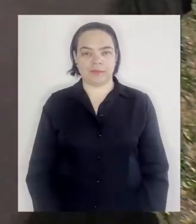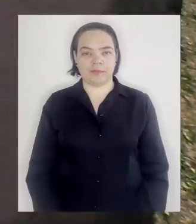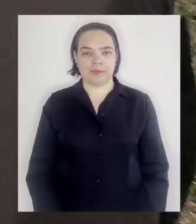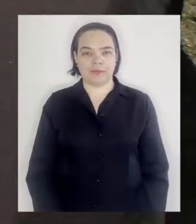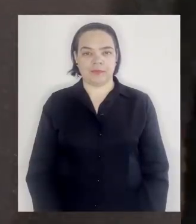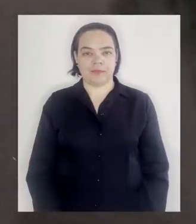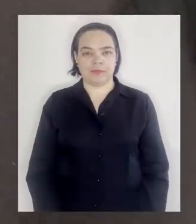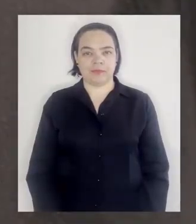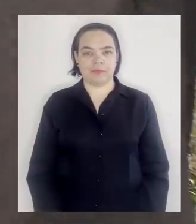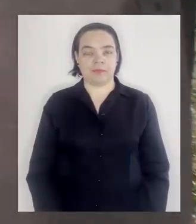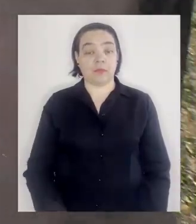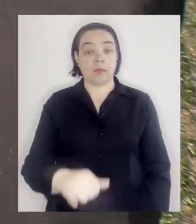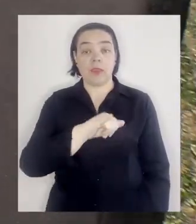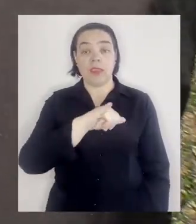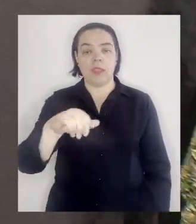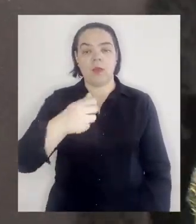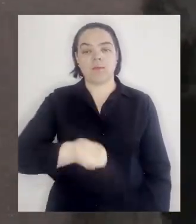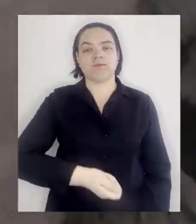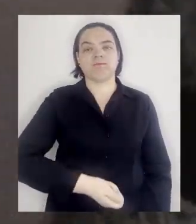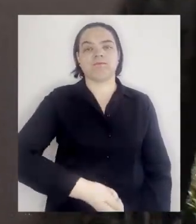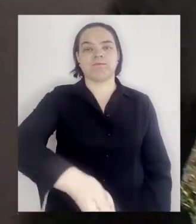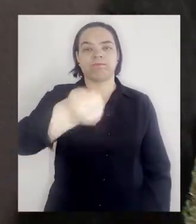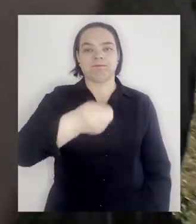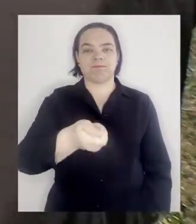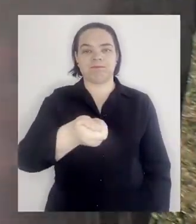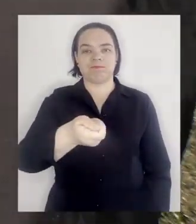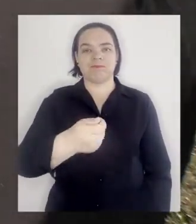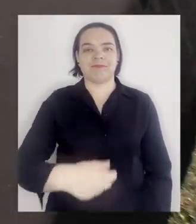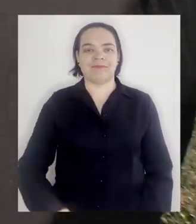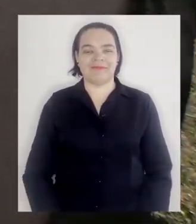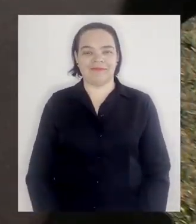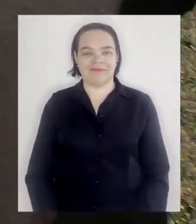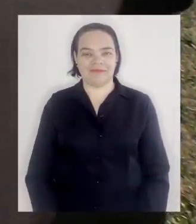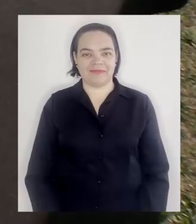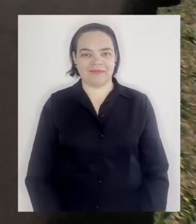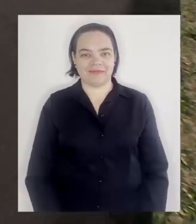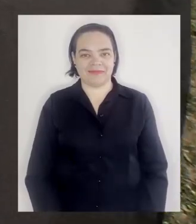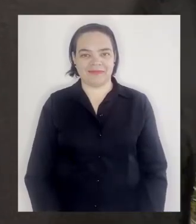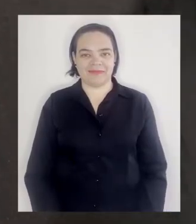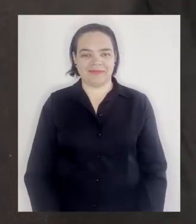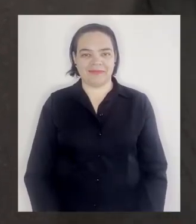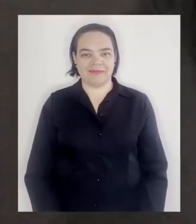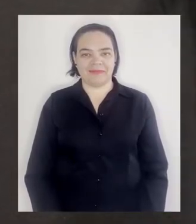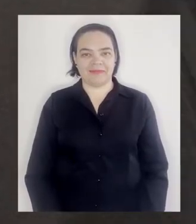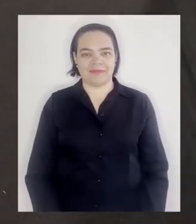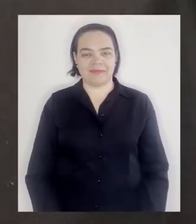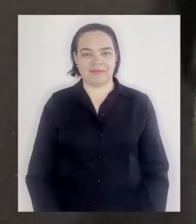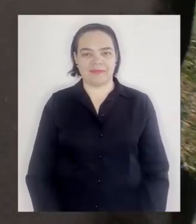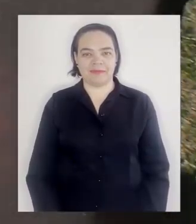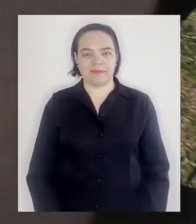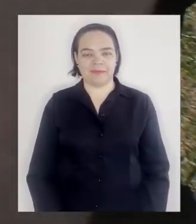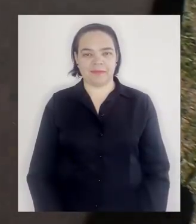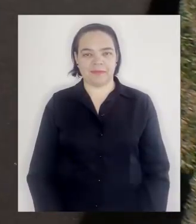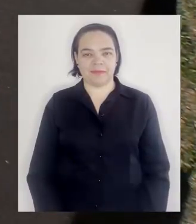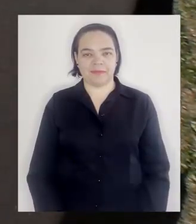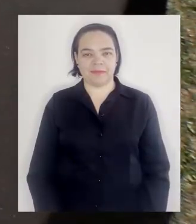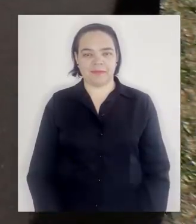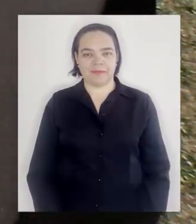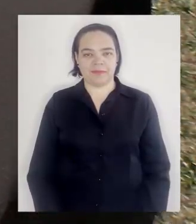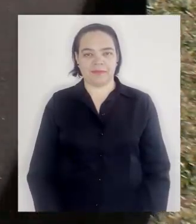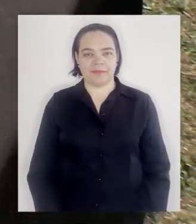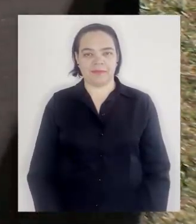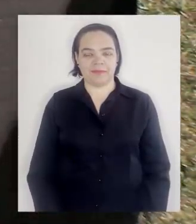Y después tú haces la vuelta como eso. Perfecto. De la que se cose, un poquito. El